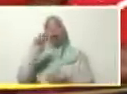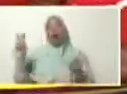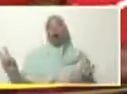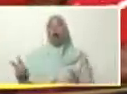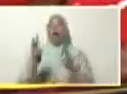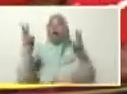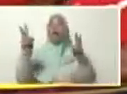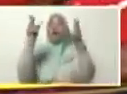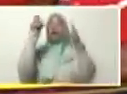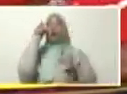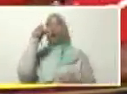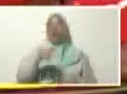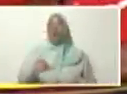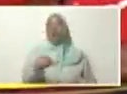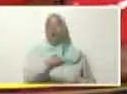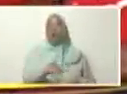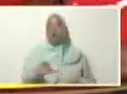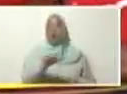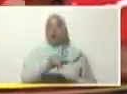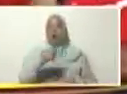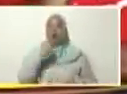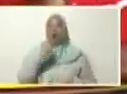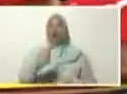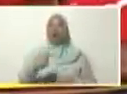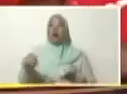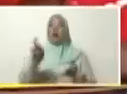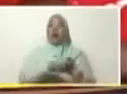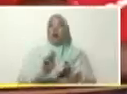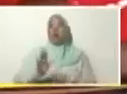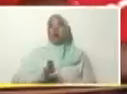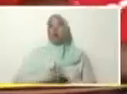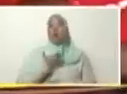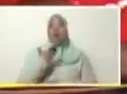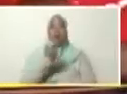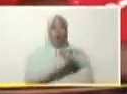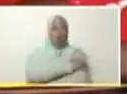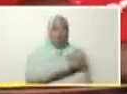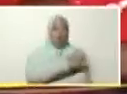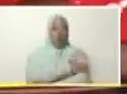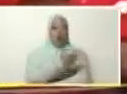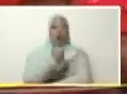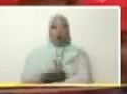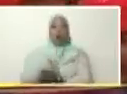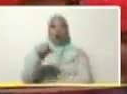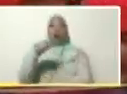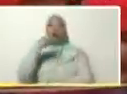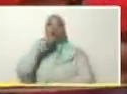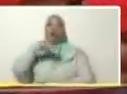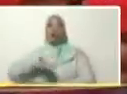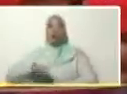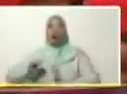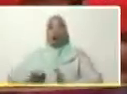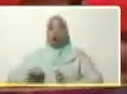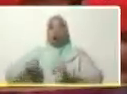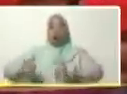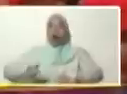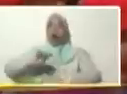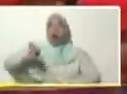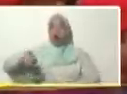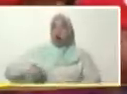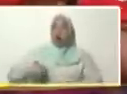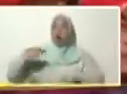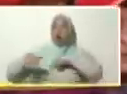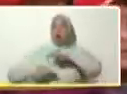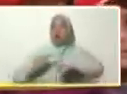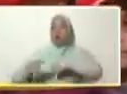les decimos a pleno pulmón, no podrán, porque de este lado de la historia, aquí y